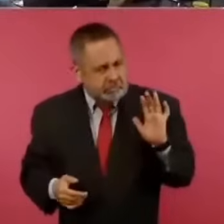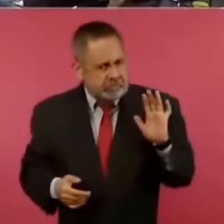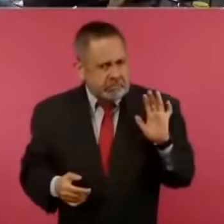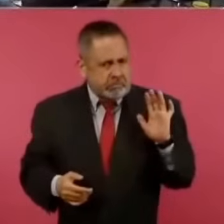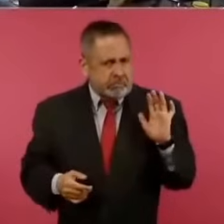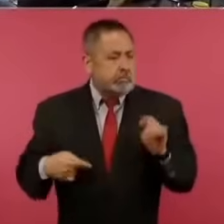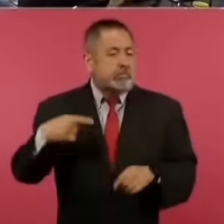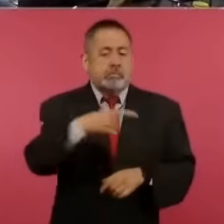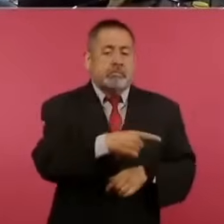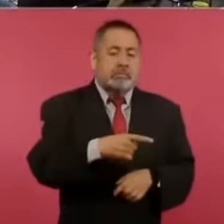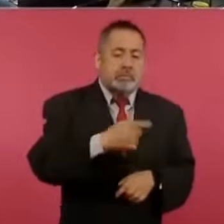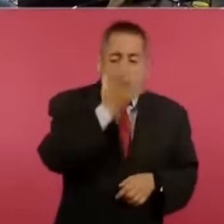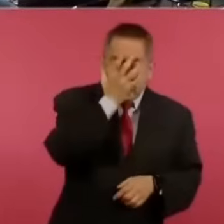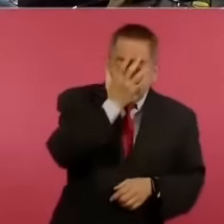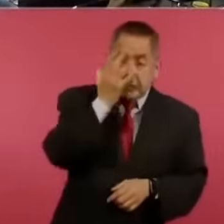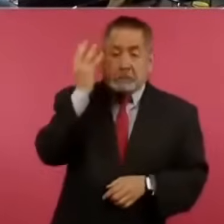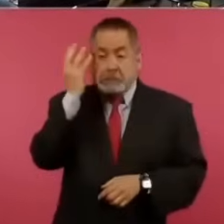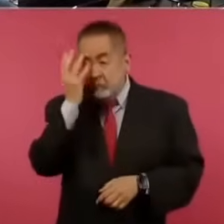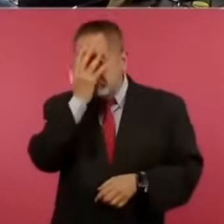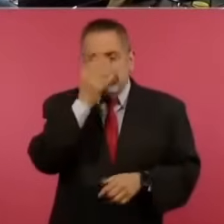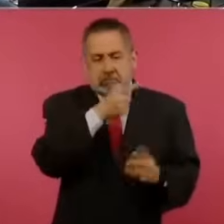un doble discurso.